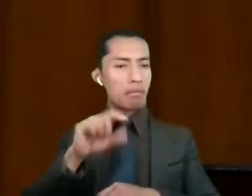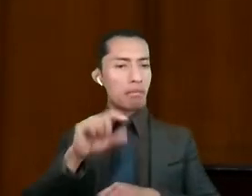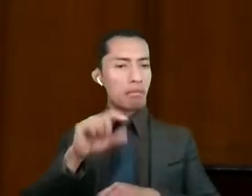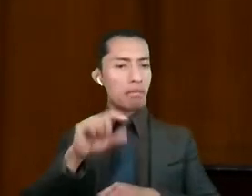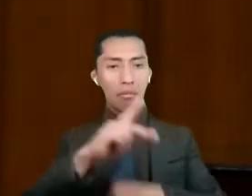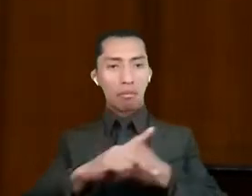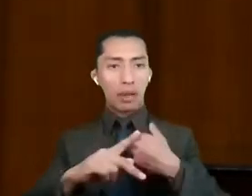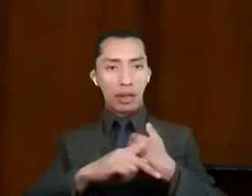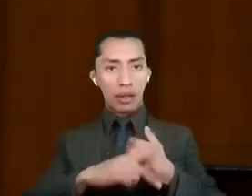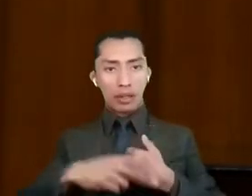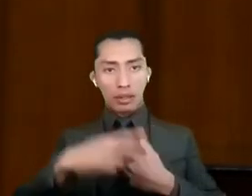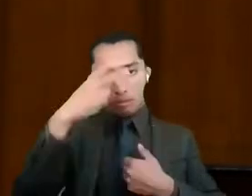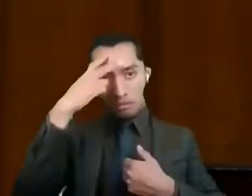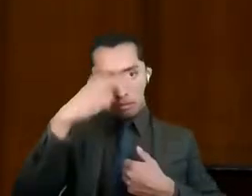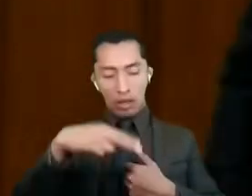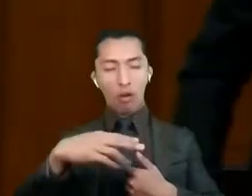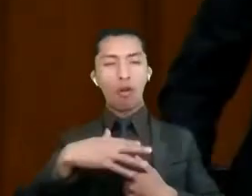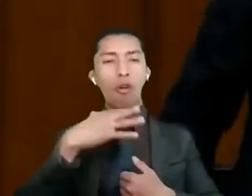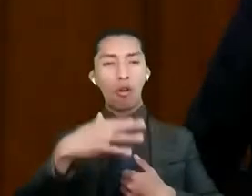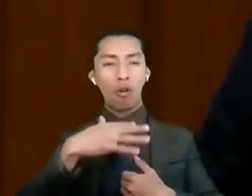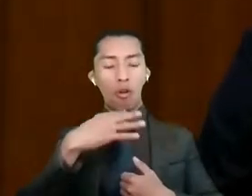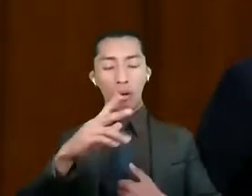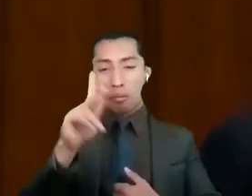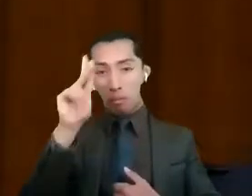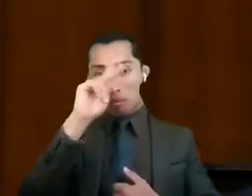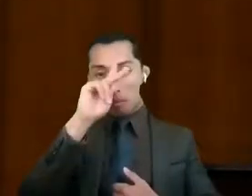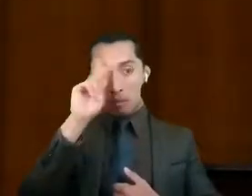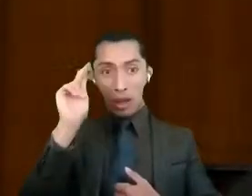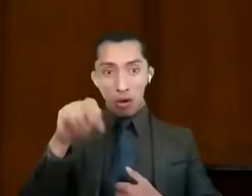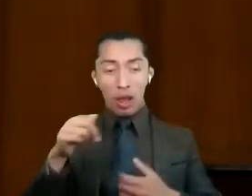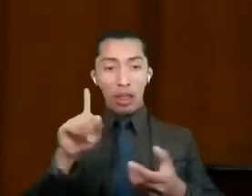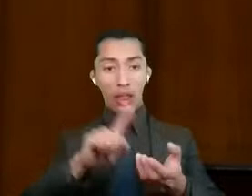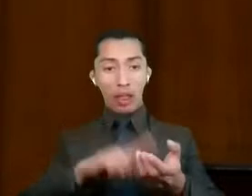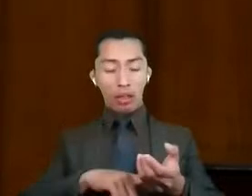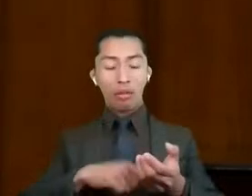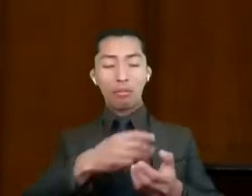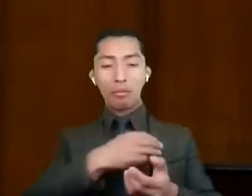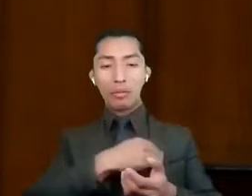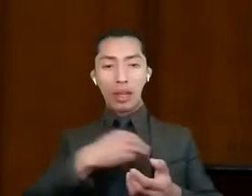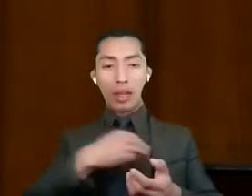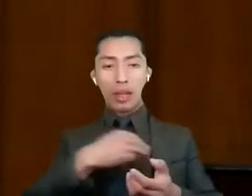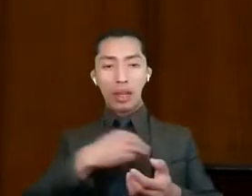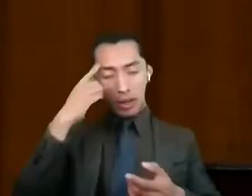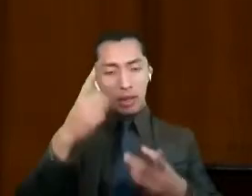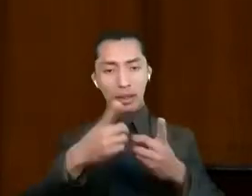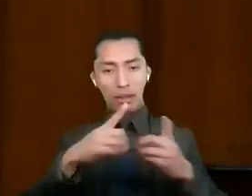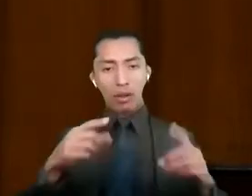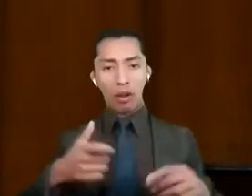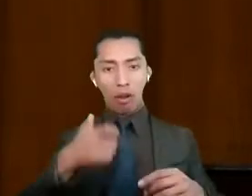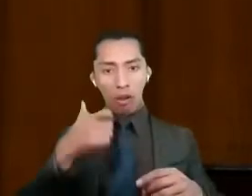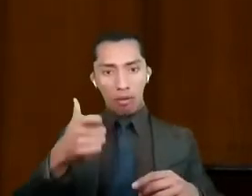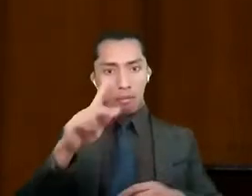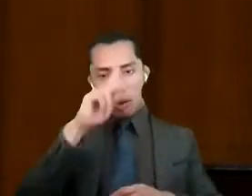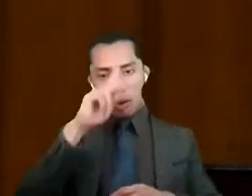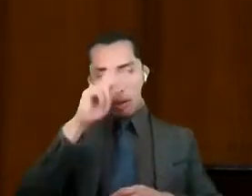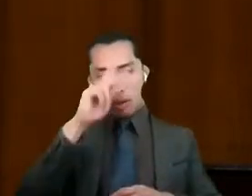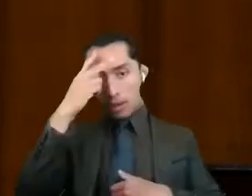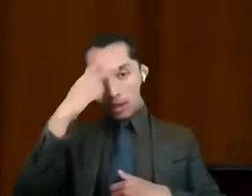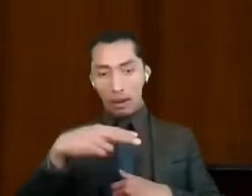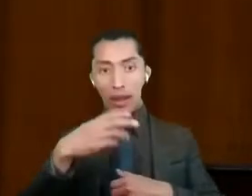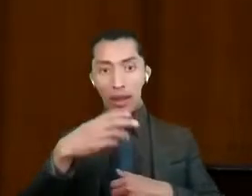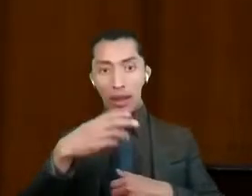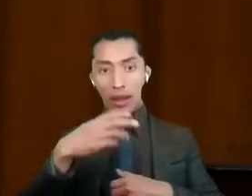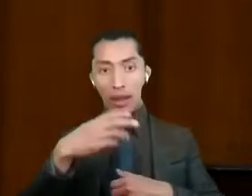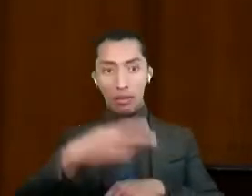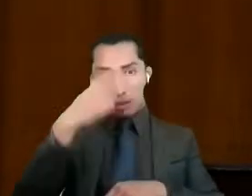el país más corrupto entre los miembros de la Organización para la Cooperación y el Desarrollo Económico, por lo que hace el Estado de México,